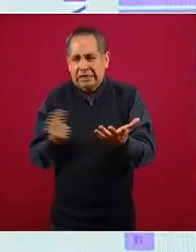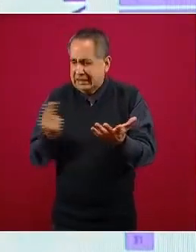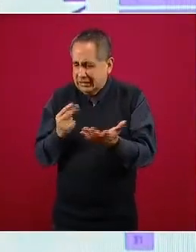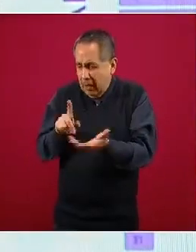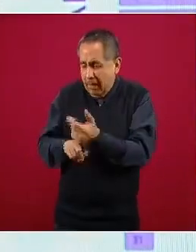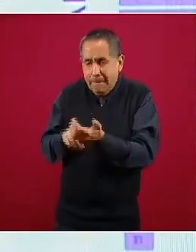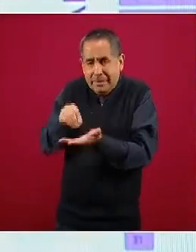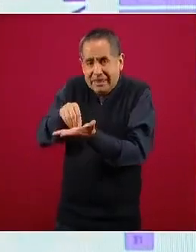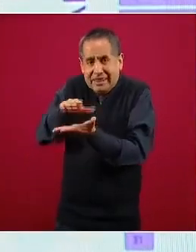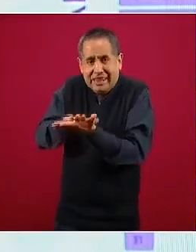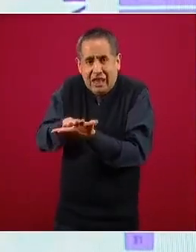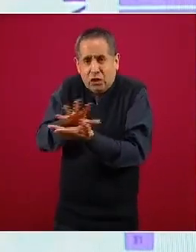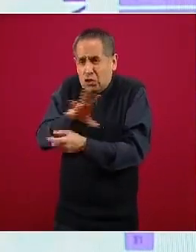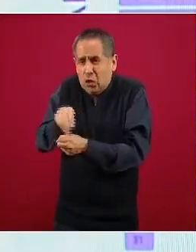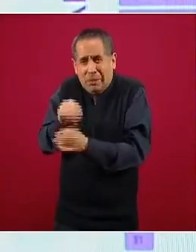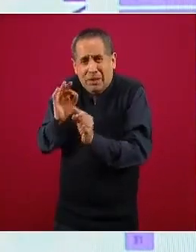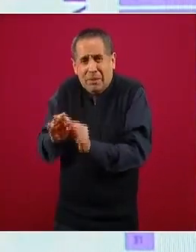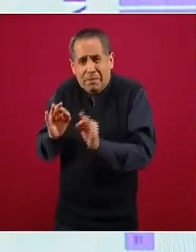pruebas.